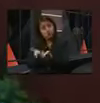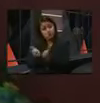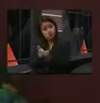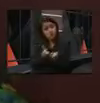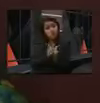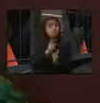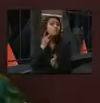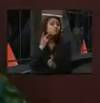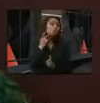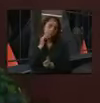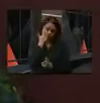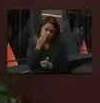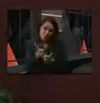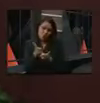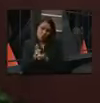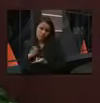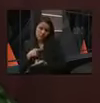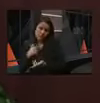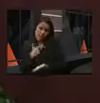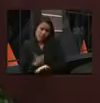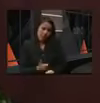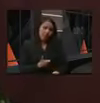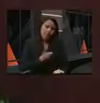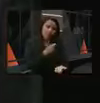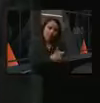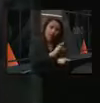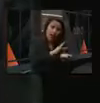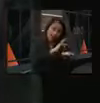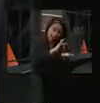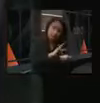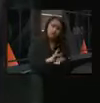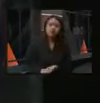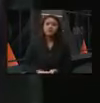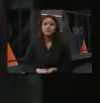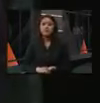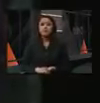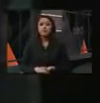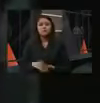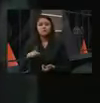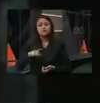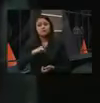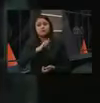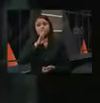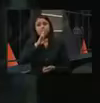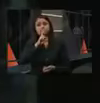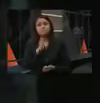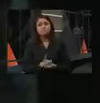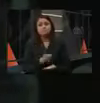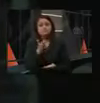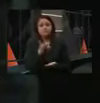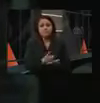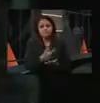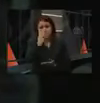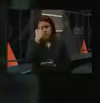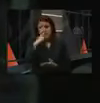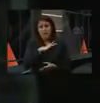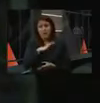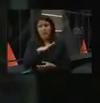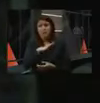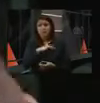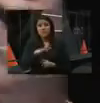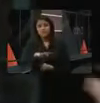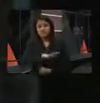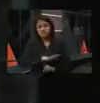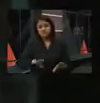cuánto van a poner para apoyar a esta gente que está sufriendo tanto tenemos que construir fortalecer los fondos para desastres y